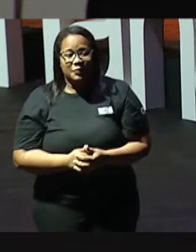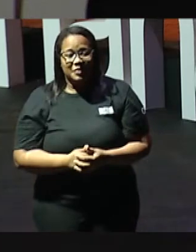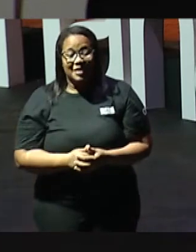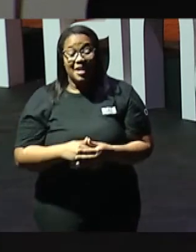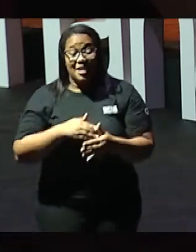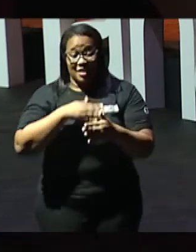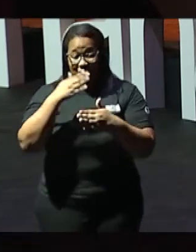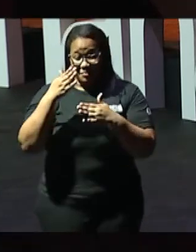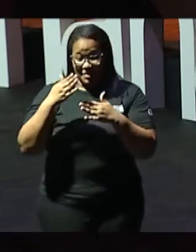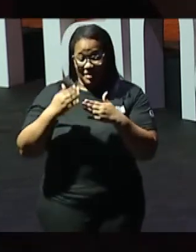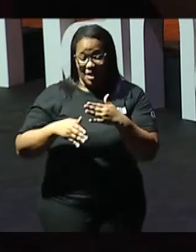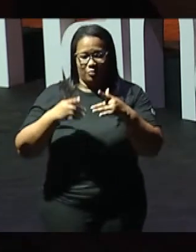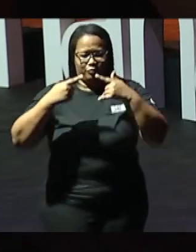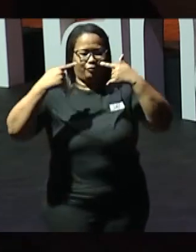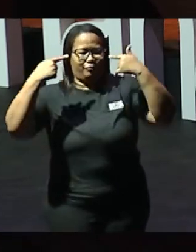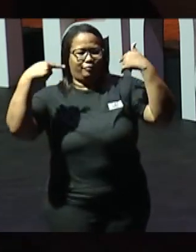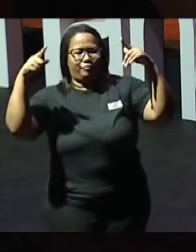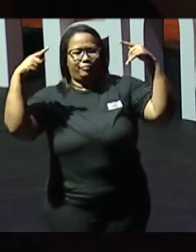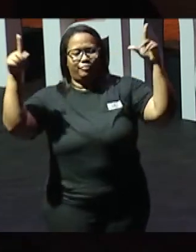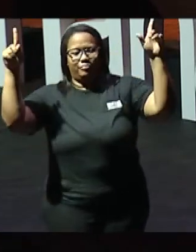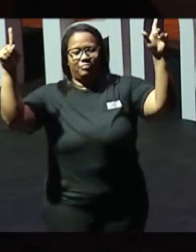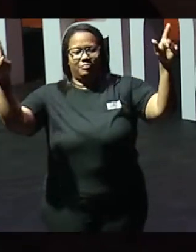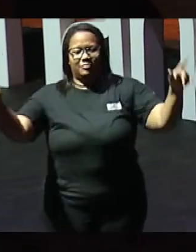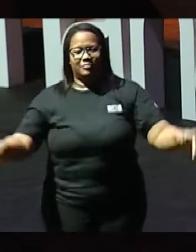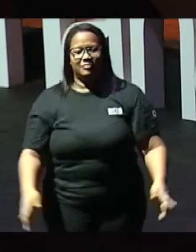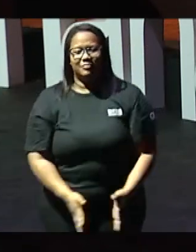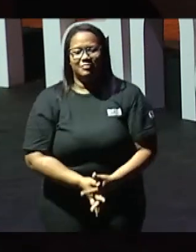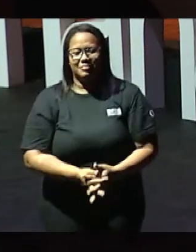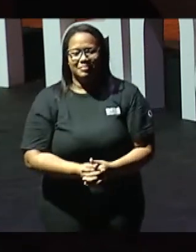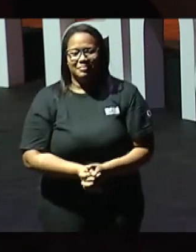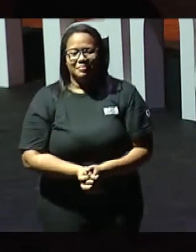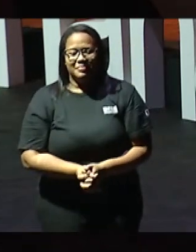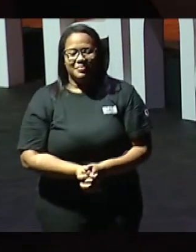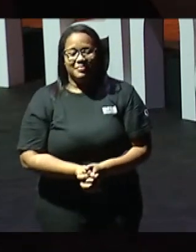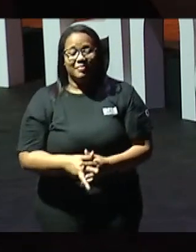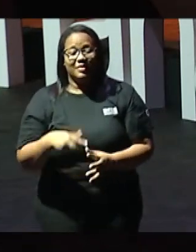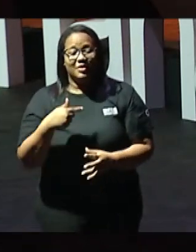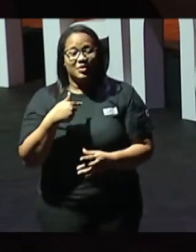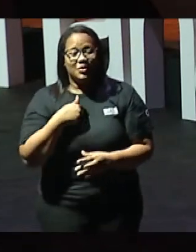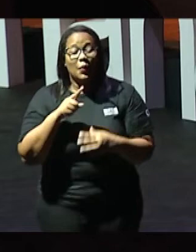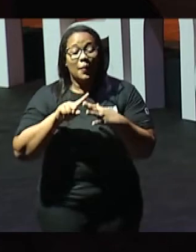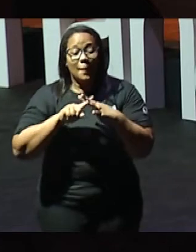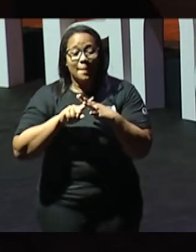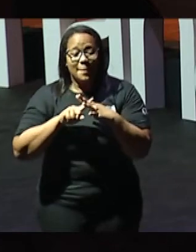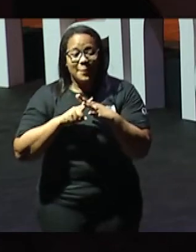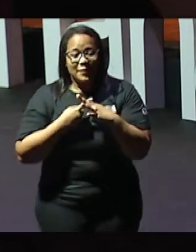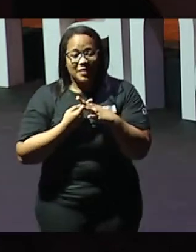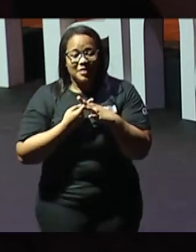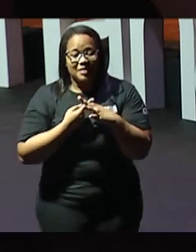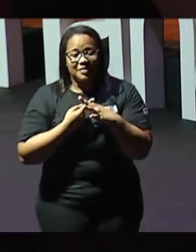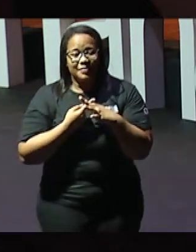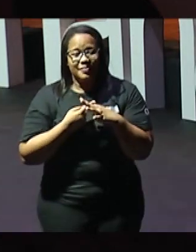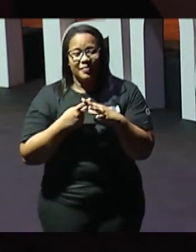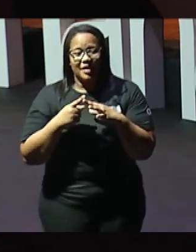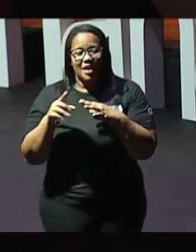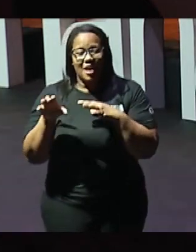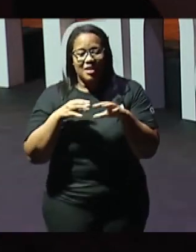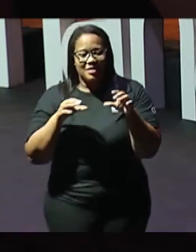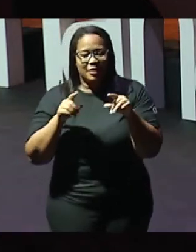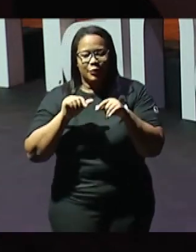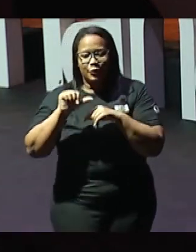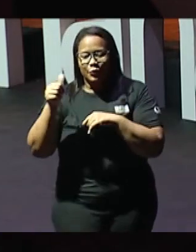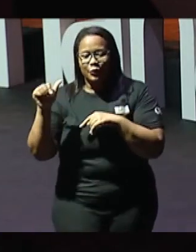mo yo agarré y comencé hacer otro lanzamiento y